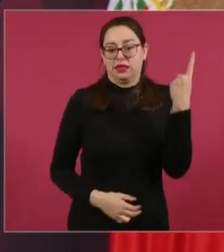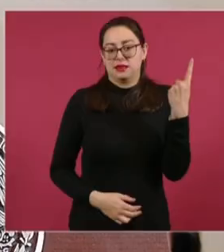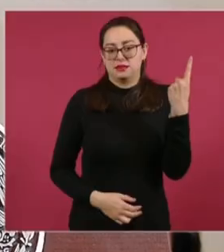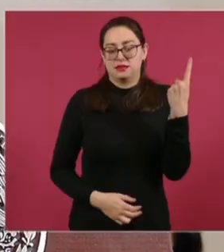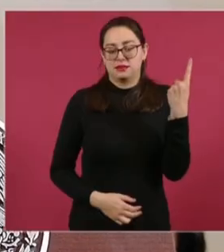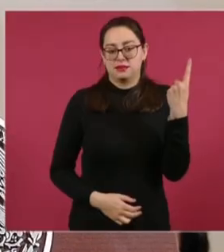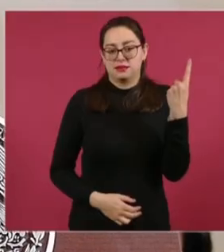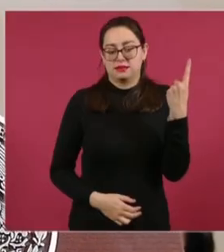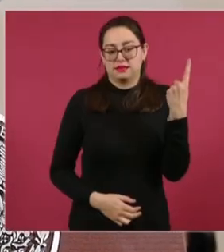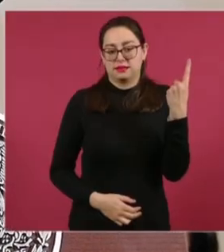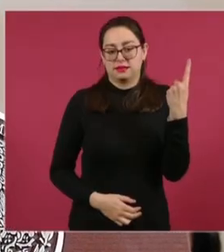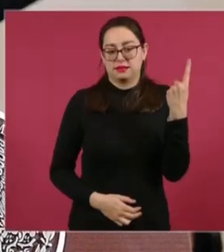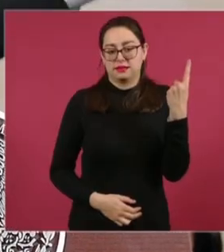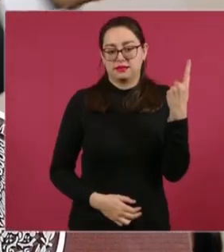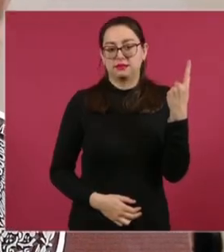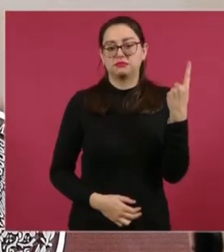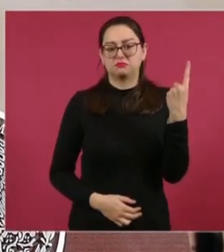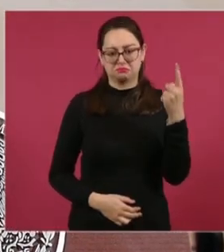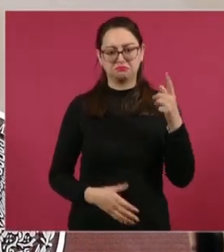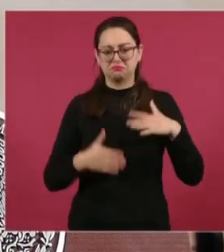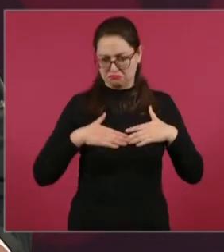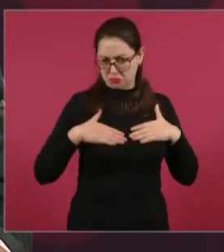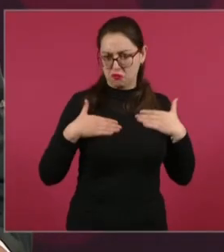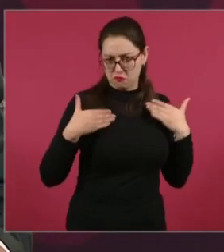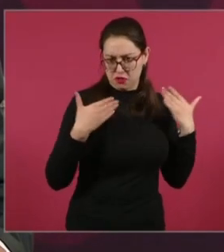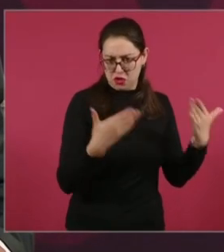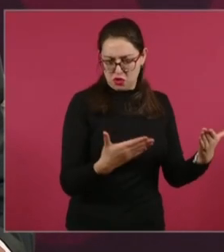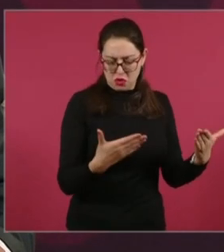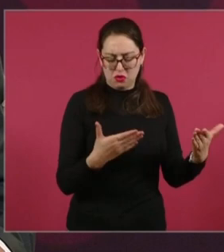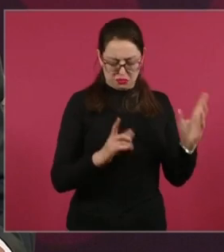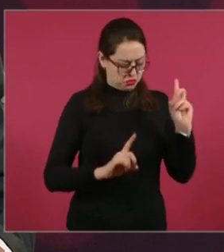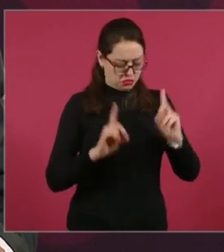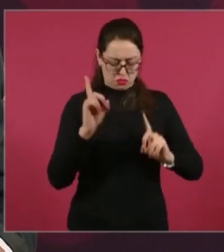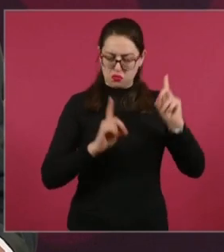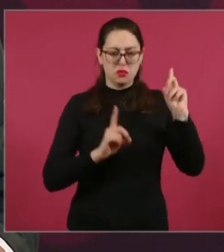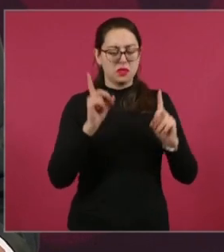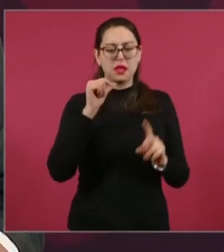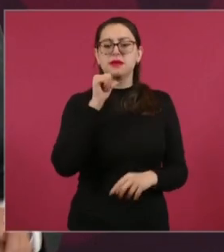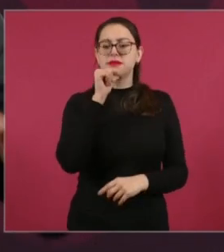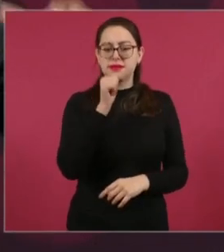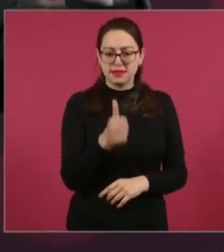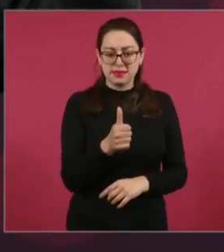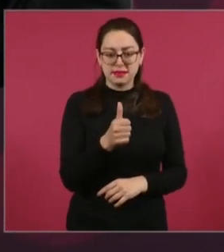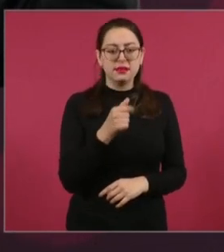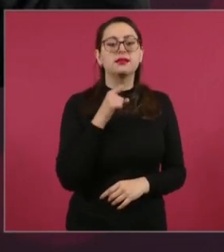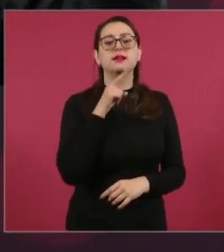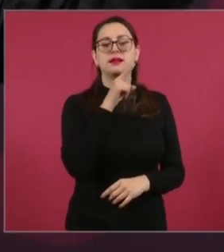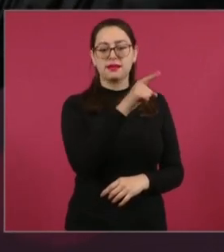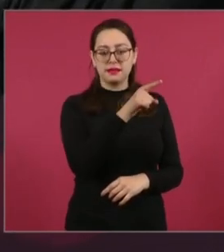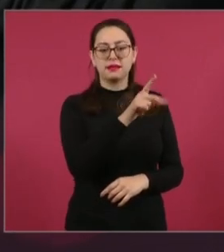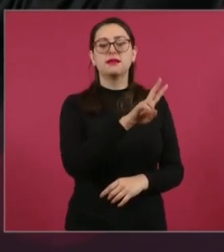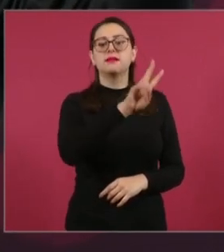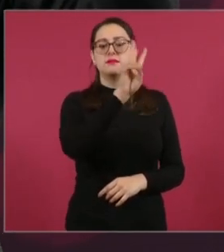no dudo, porque él es una gente